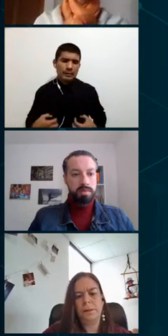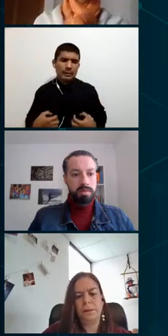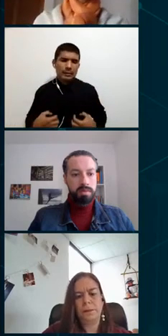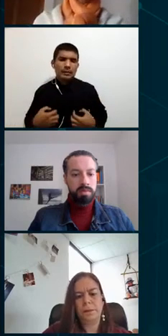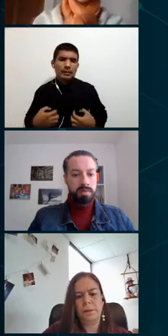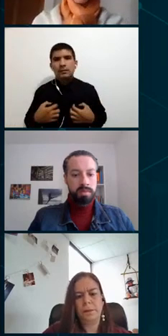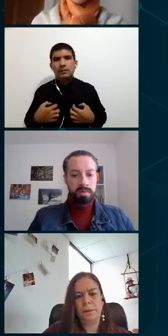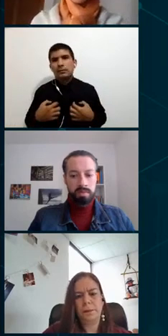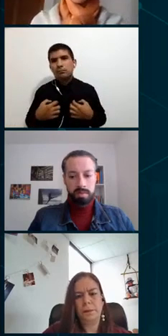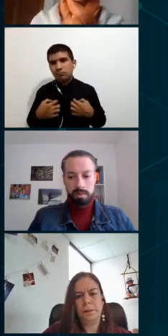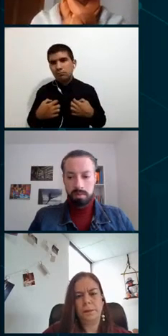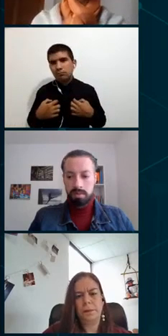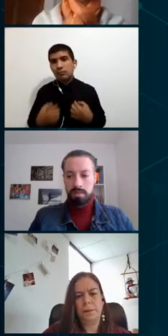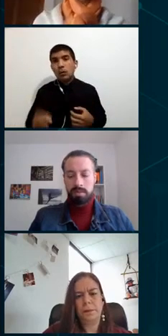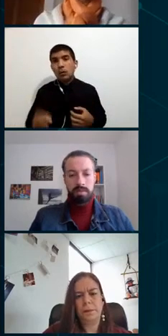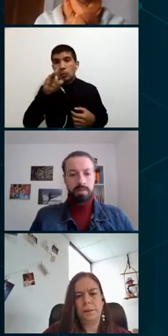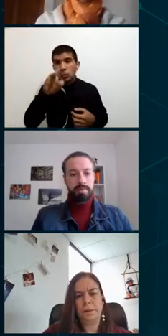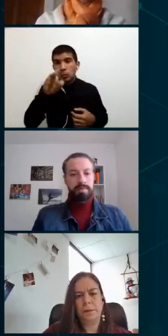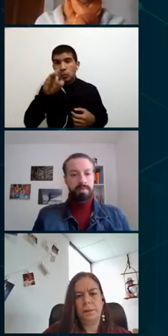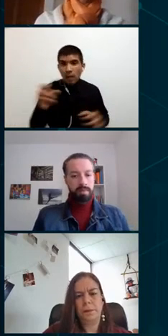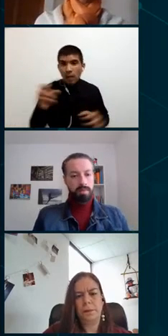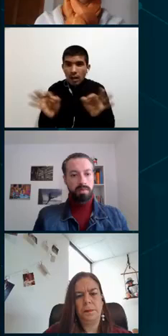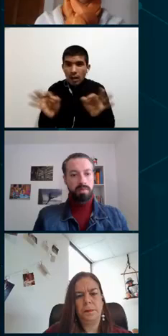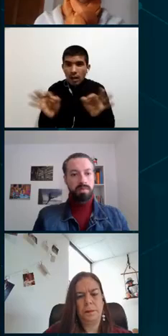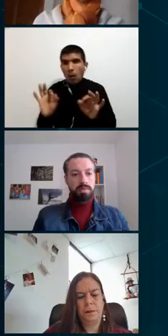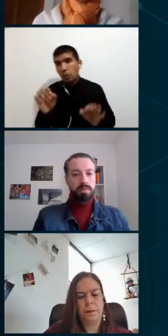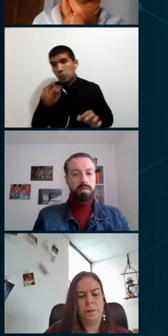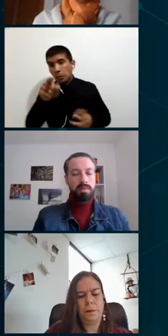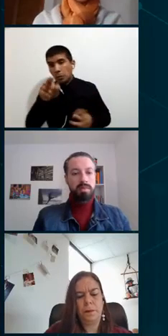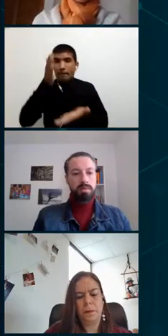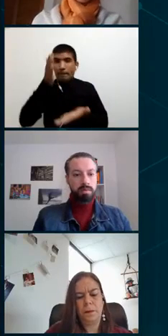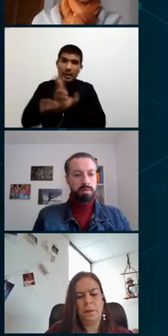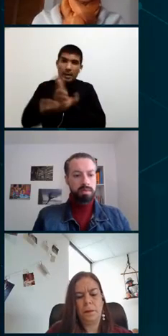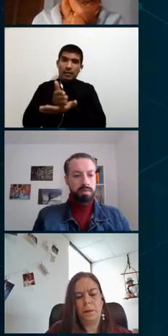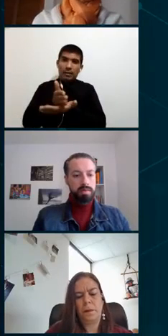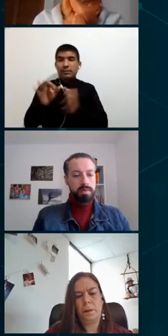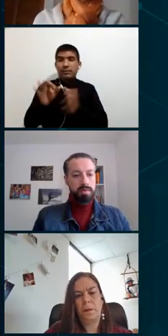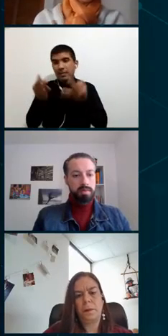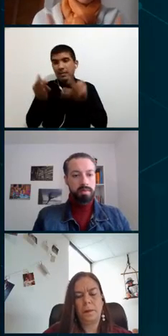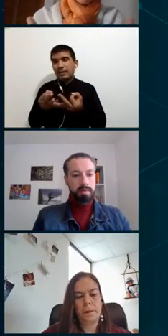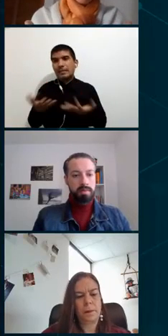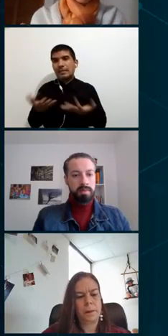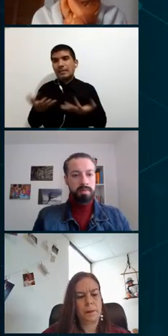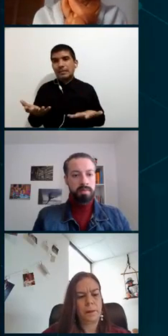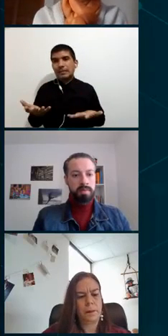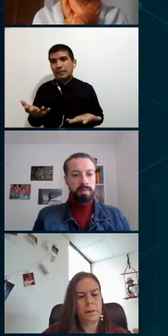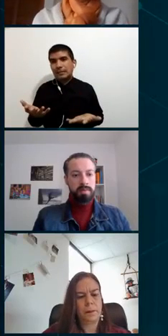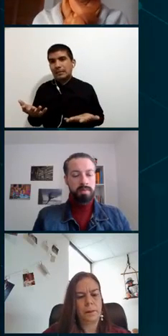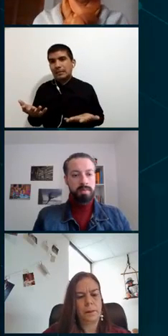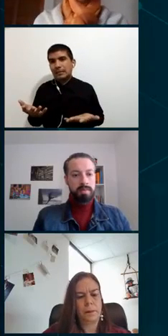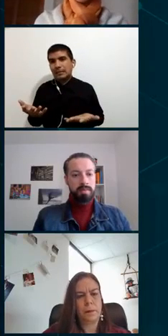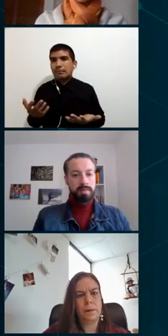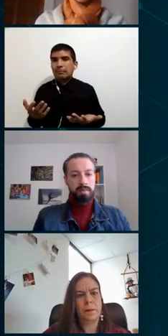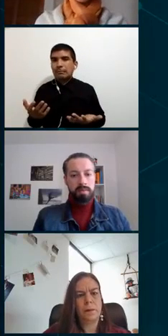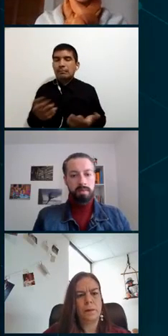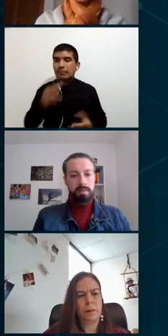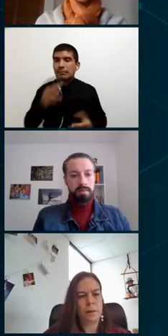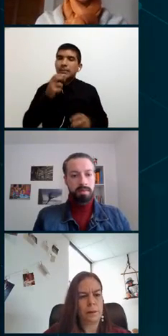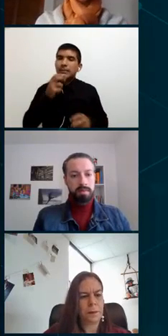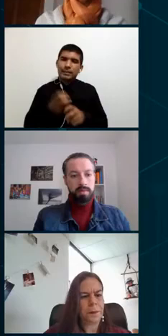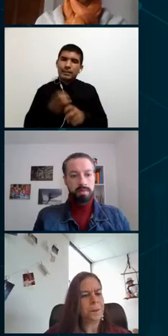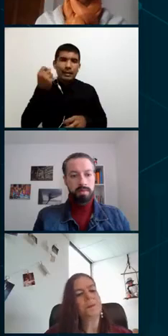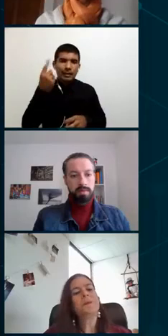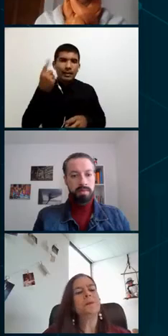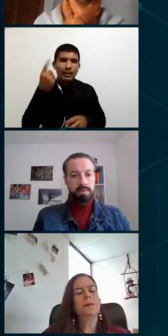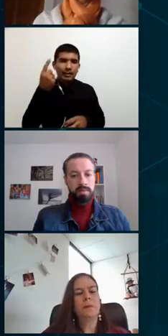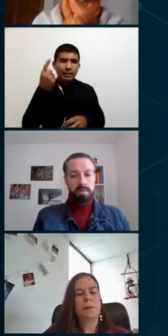por ahí. Si algunos de ustedes han estado en situaciones como esas, creo que entienden bastante